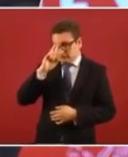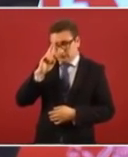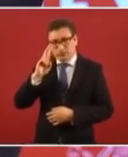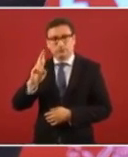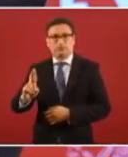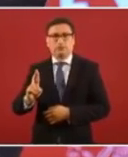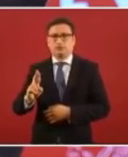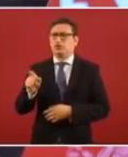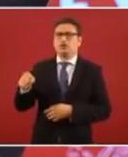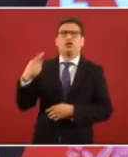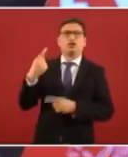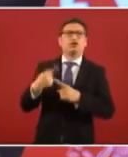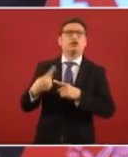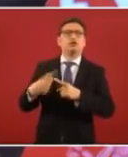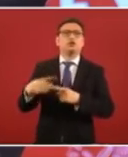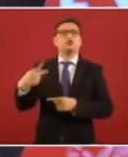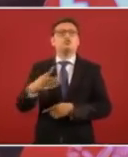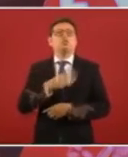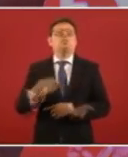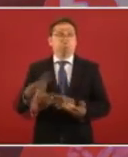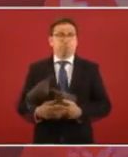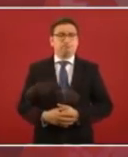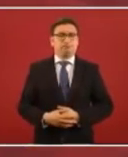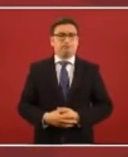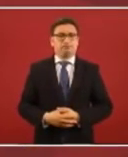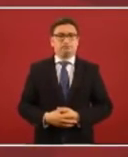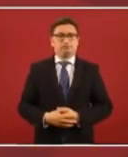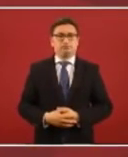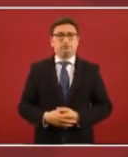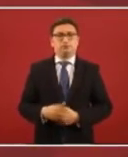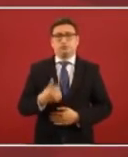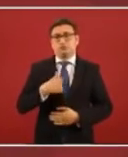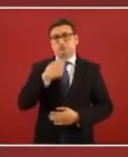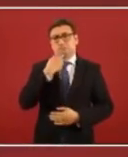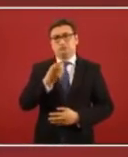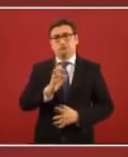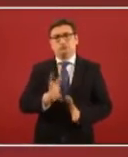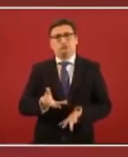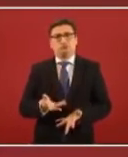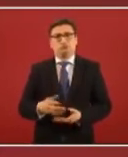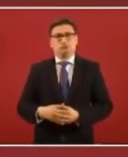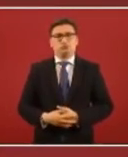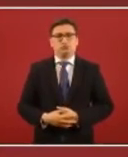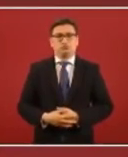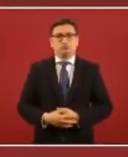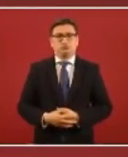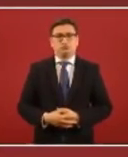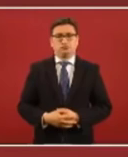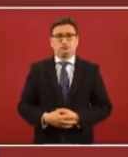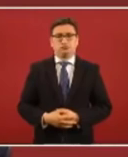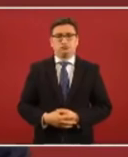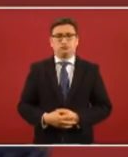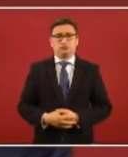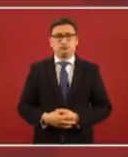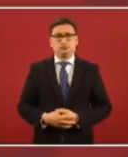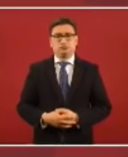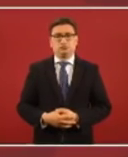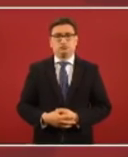quién sea su hijo. Ya dije, la